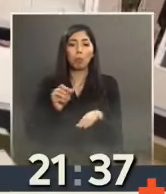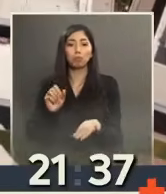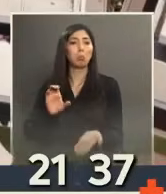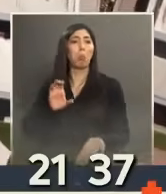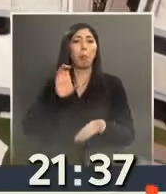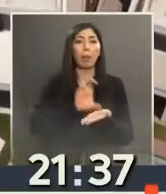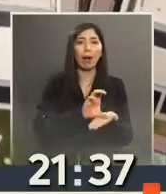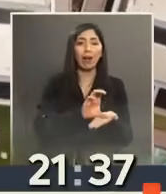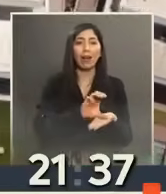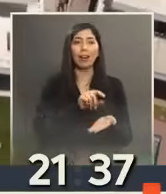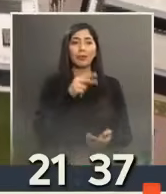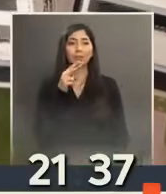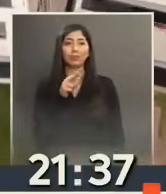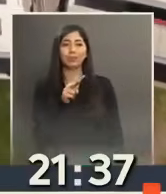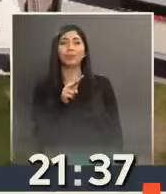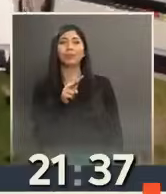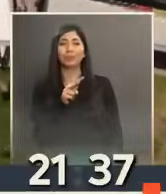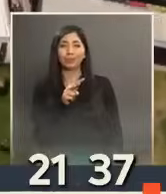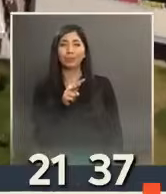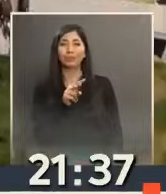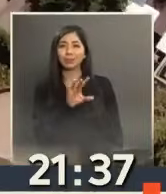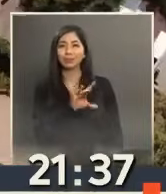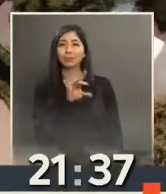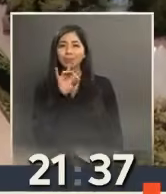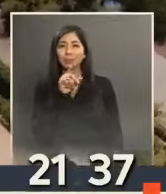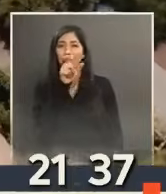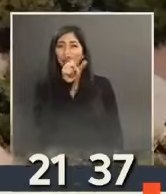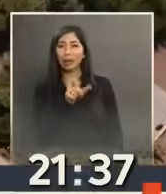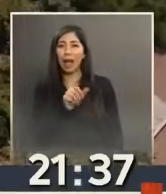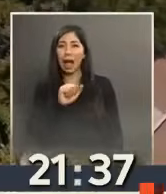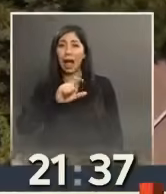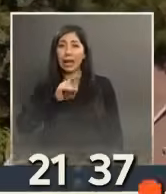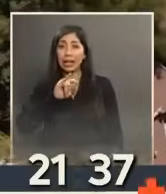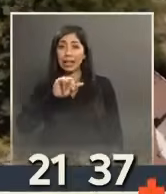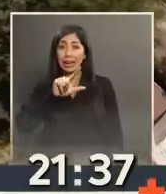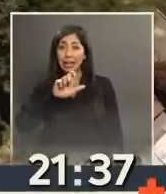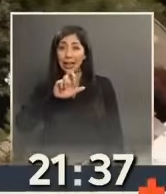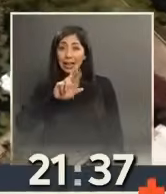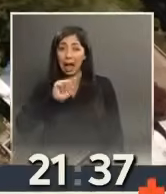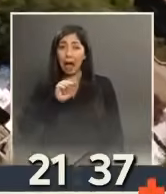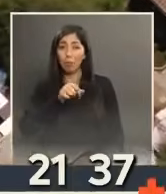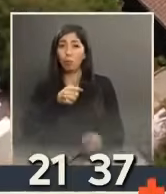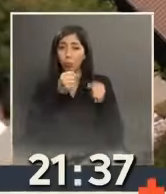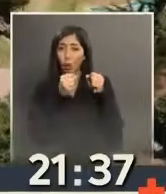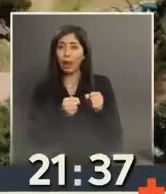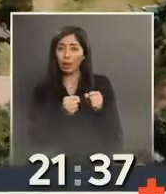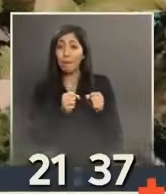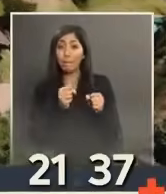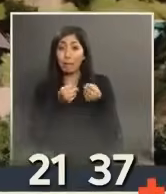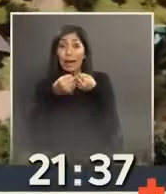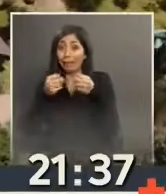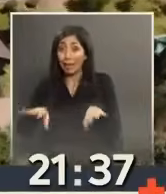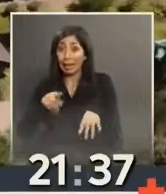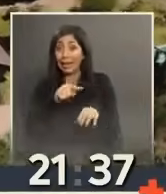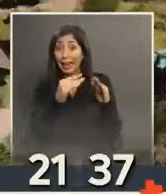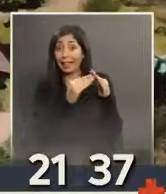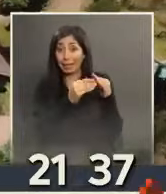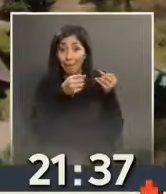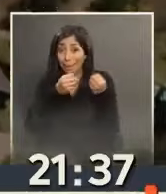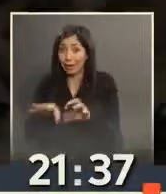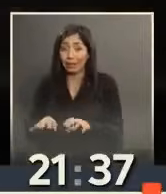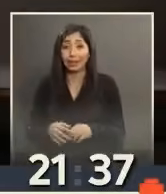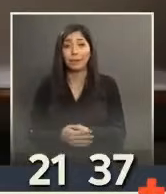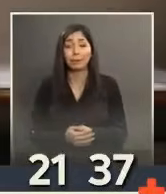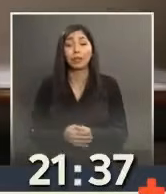el Ministerio Público. El imputado Aguilera podría incluso perder esa propiedad. Efectivamente, la misma